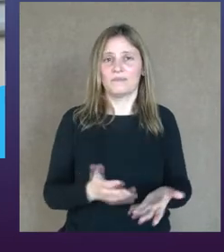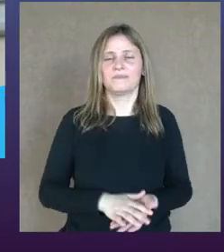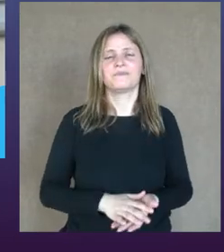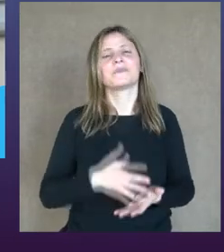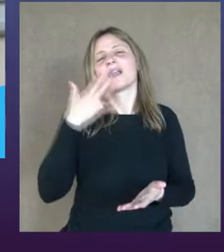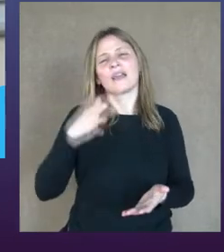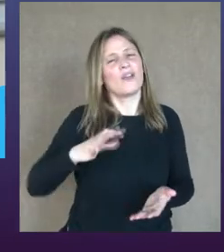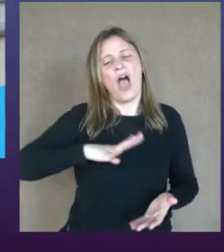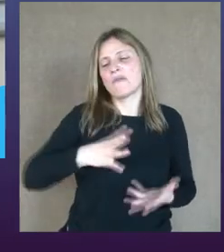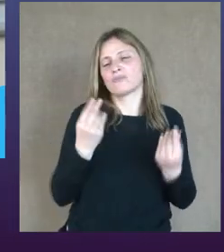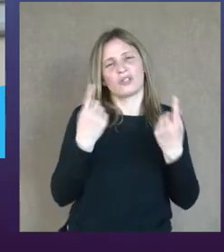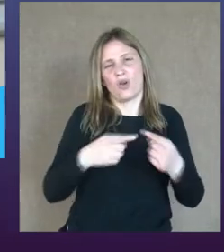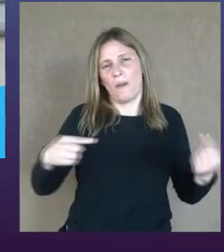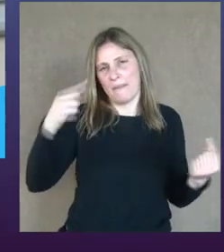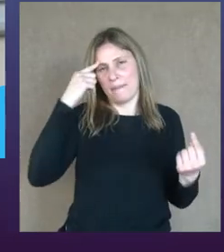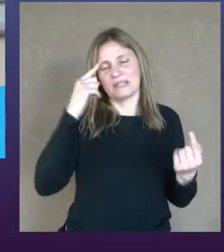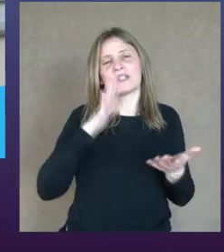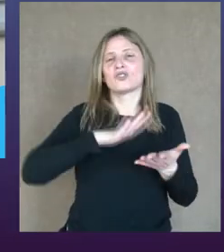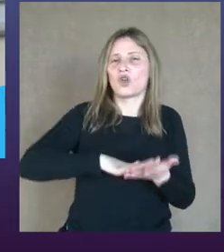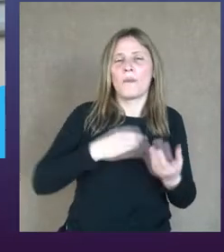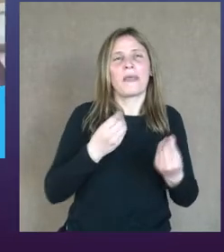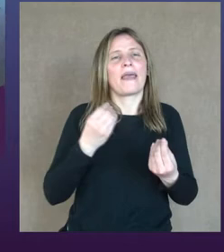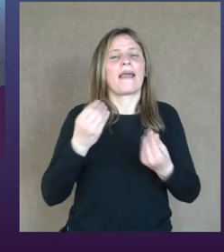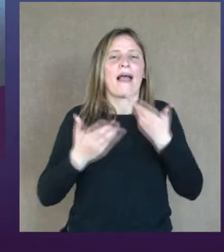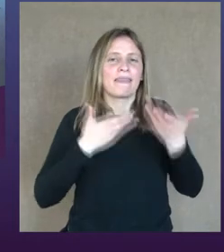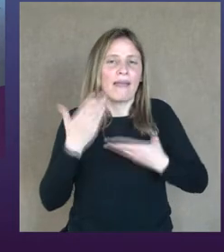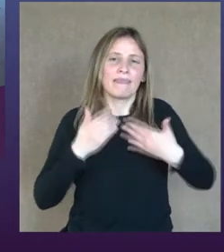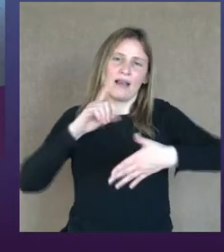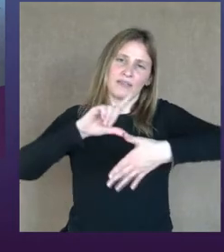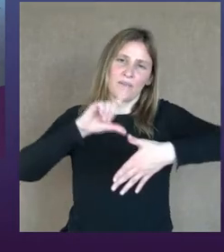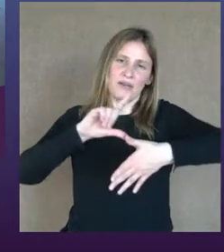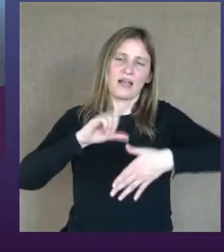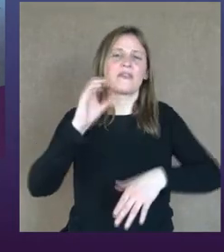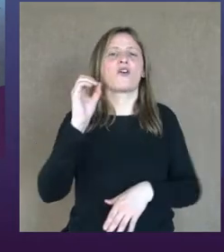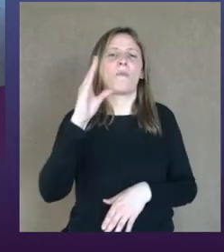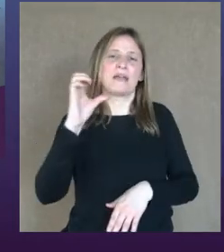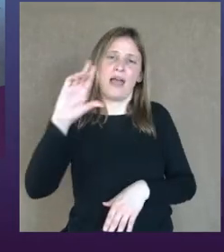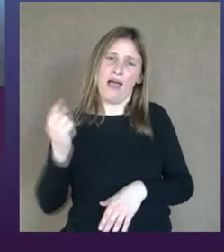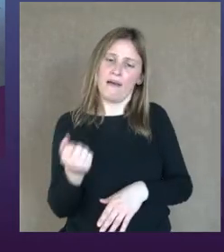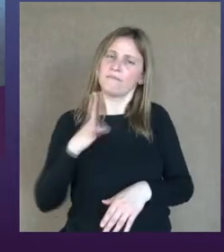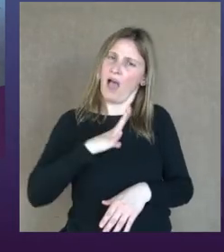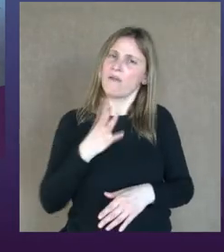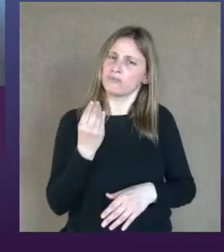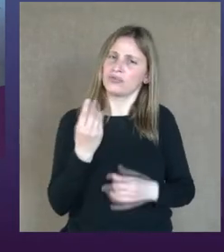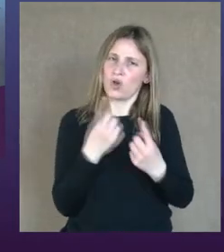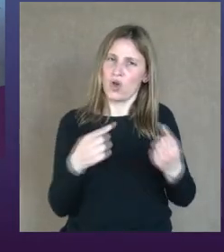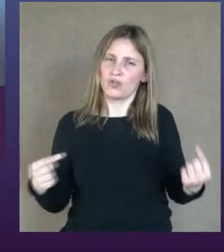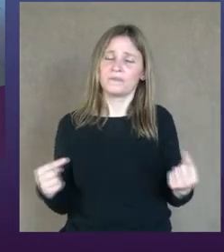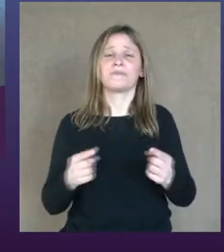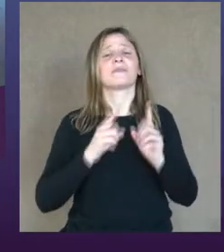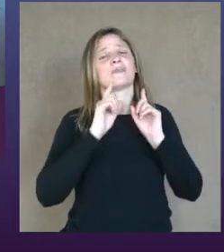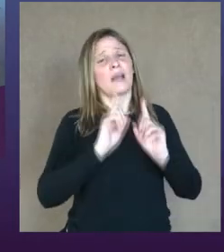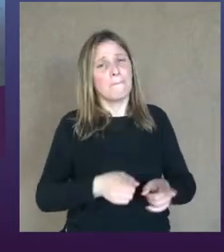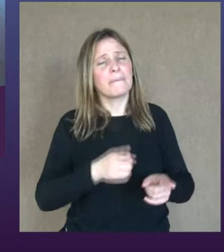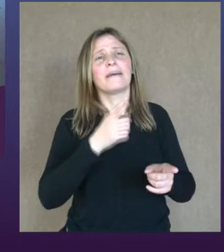que hay mucho para pensar sobre el tema del cantante de ópera latinoamericano. Sí, hay mucho para pensar y pasa también en